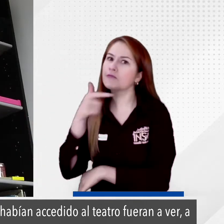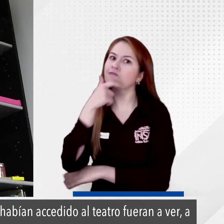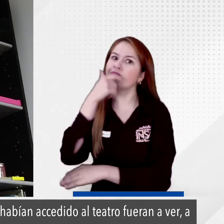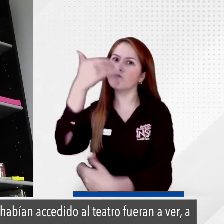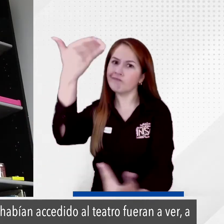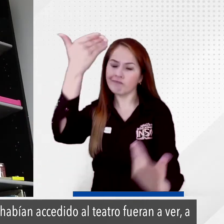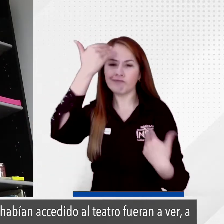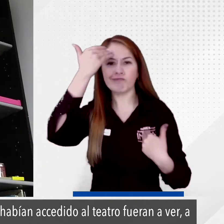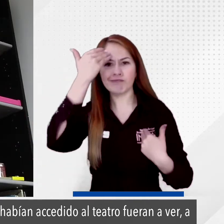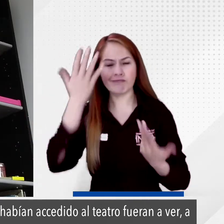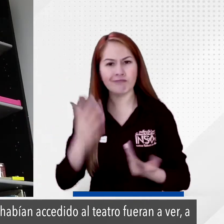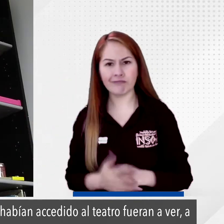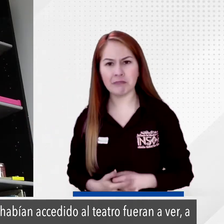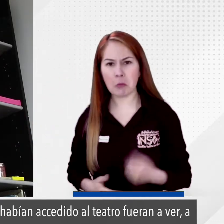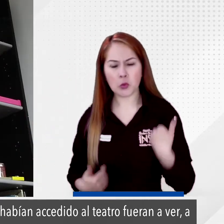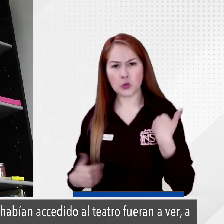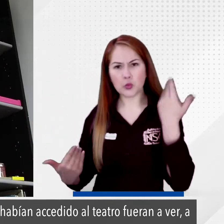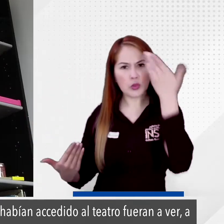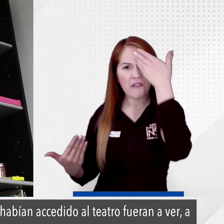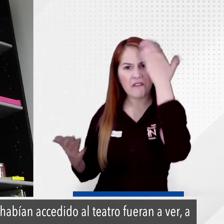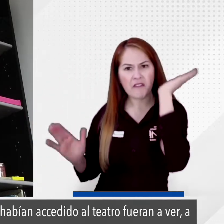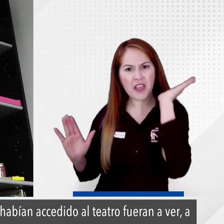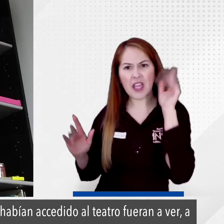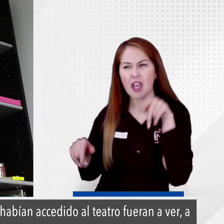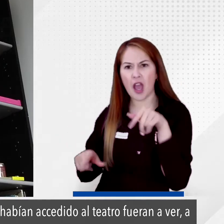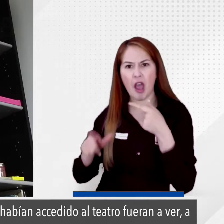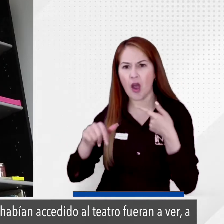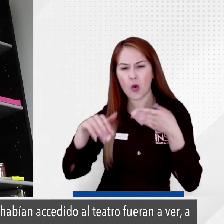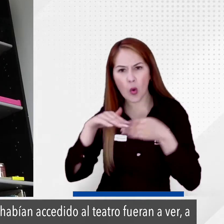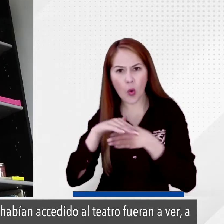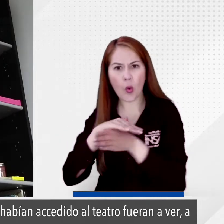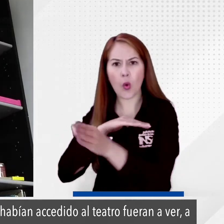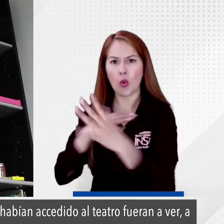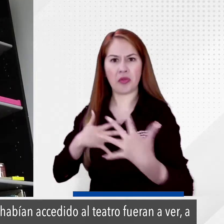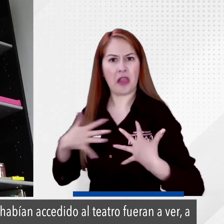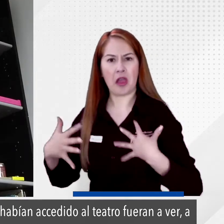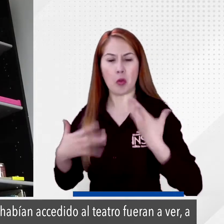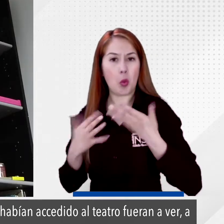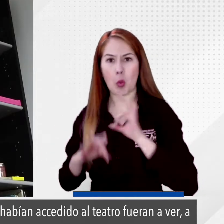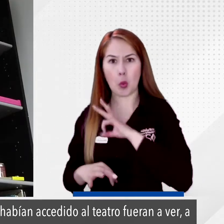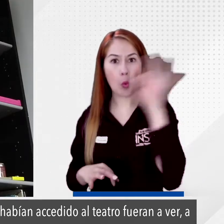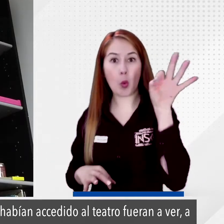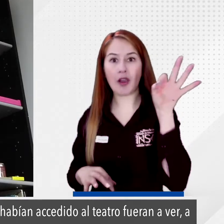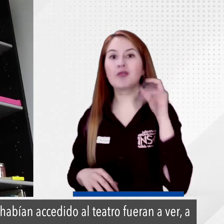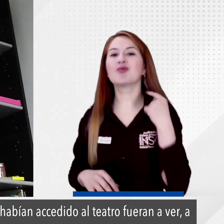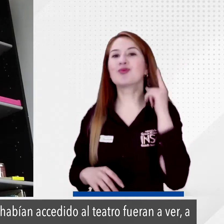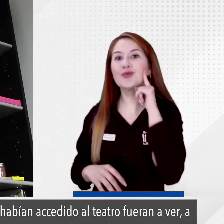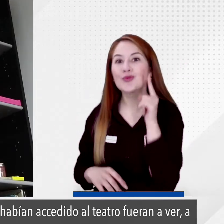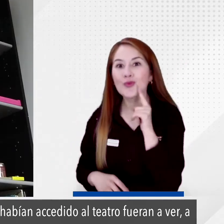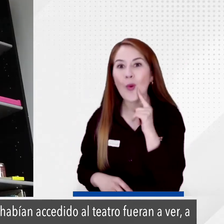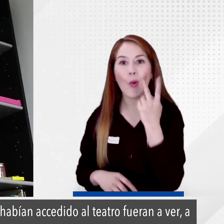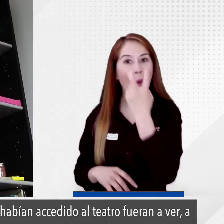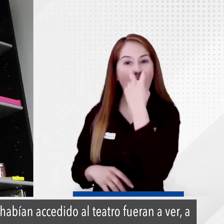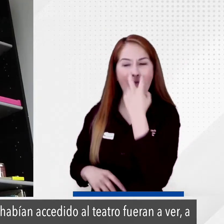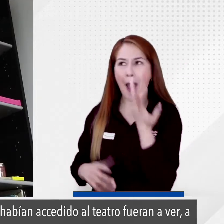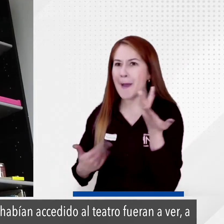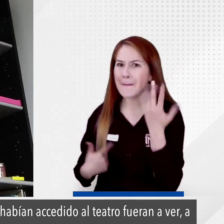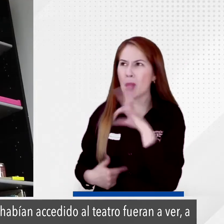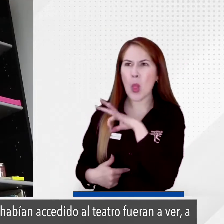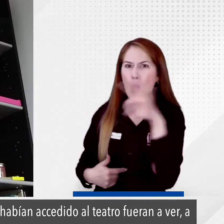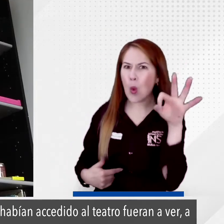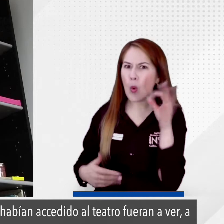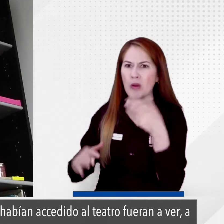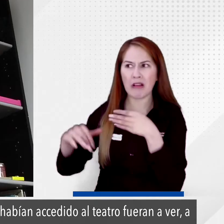personas que de pronto nunca habían accedido al teatro fueran a ver, a experimentar,